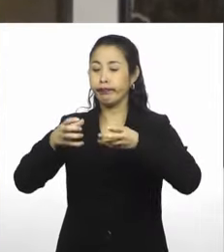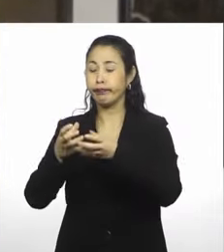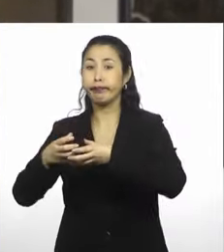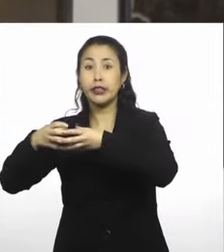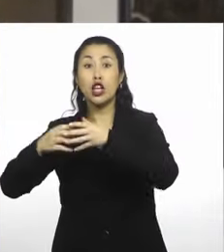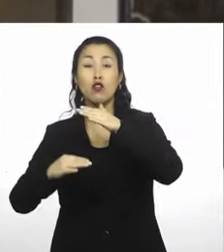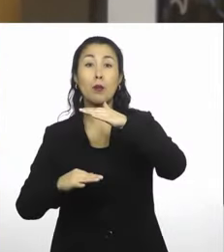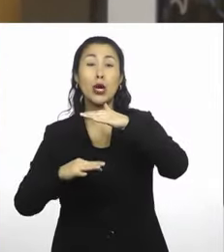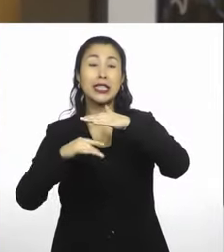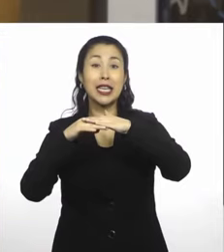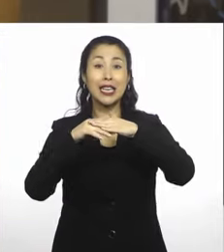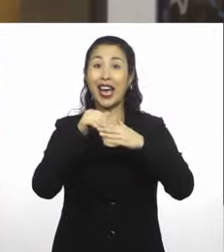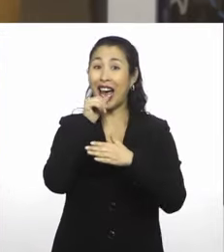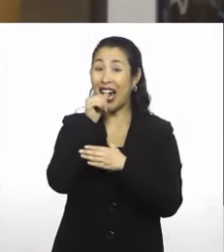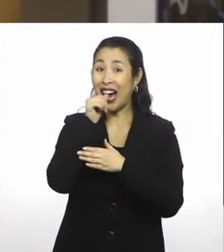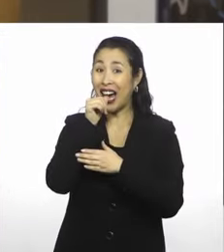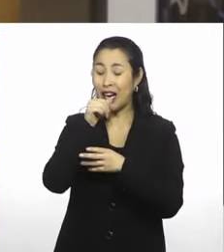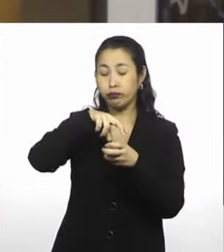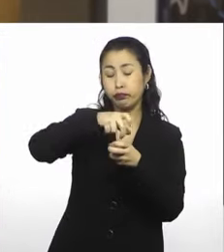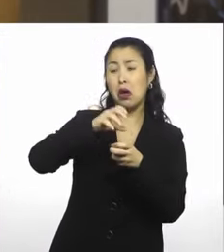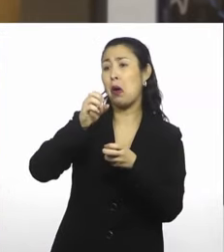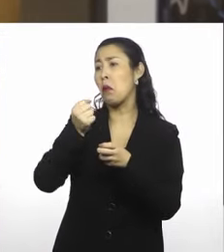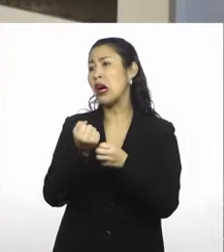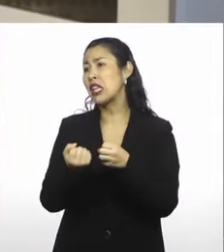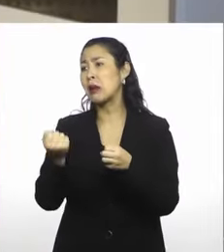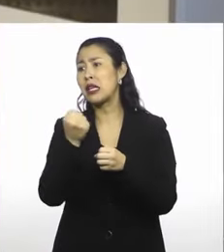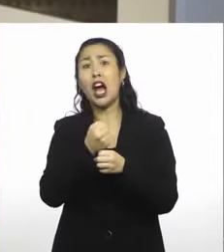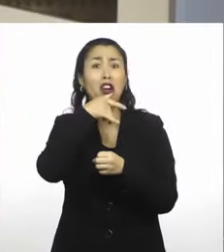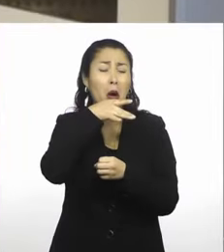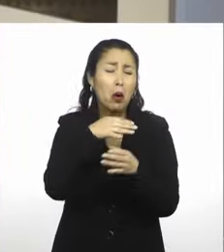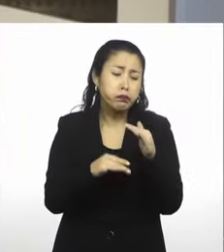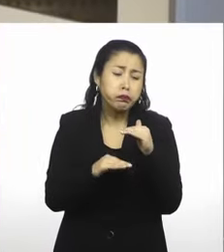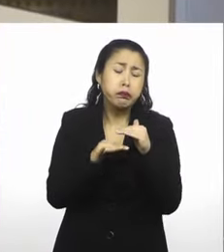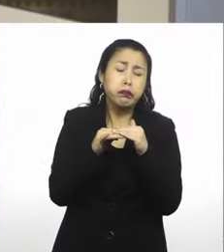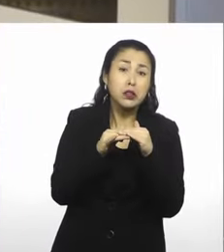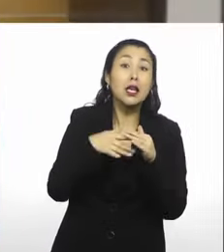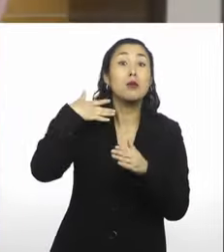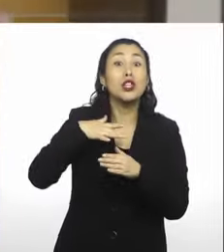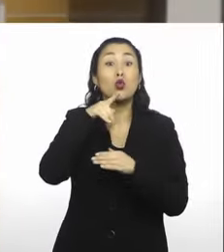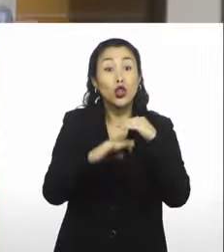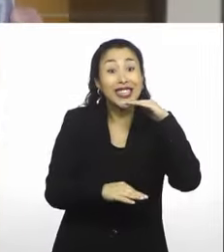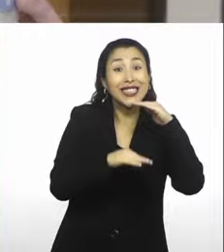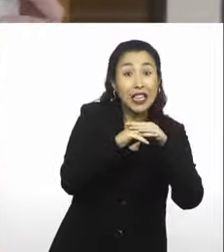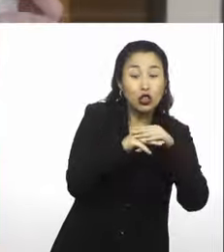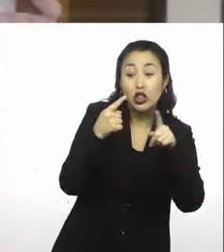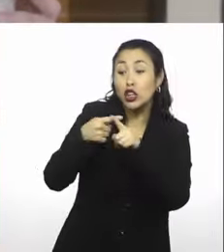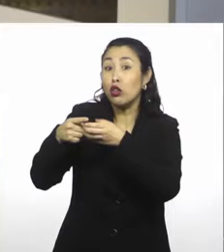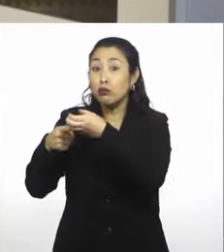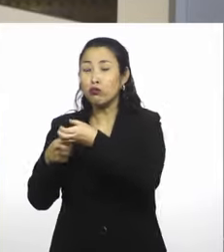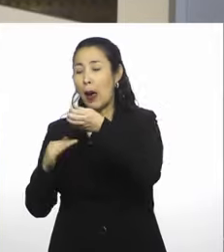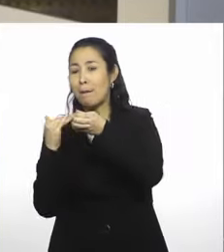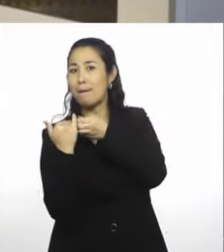llenar con arroz o lo podrían reemplazar, por ejemplo, con agua. Lo importante es que uno esté lleno y el otro esté hasta la